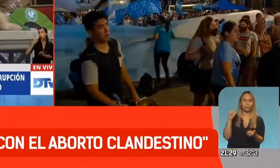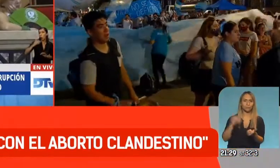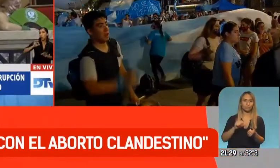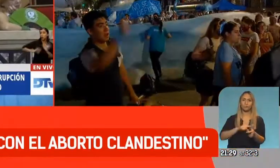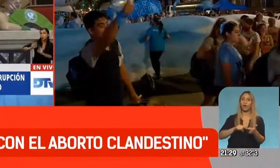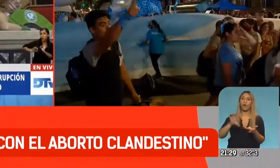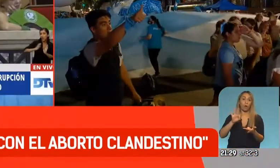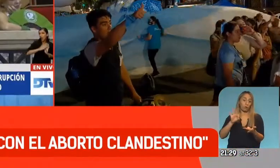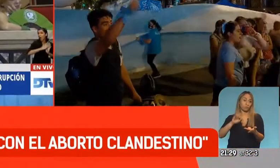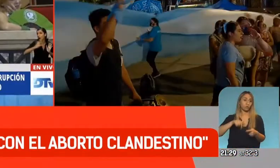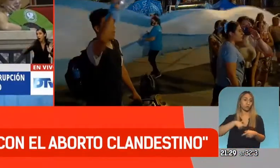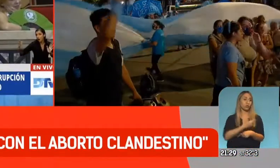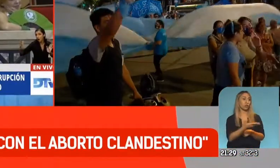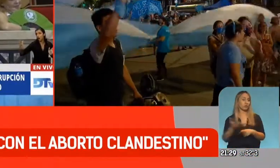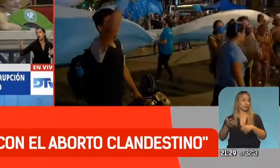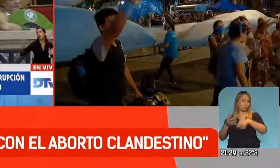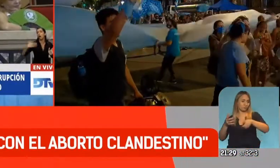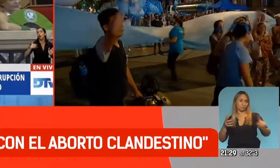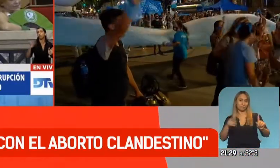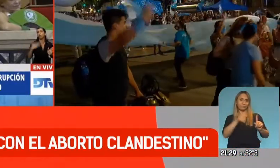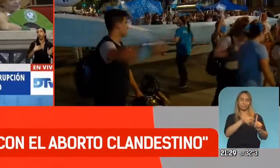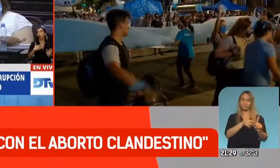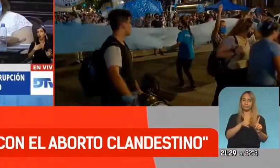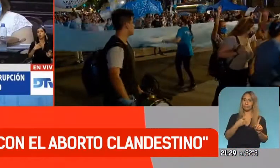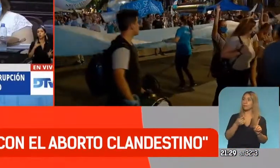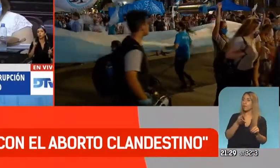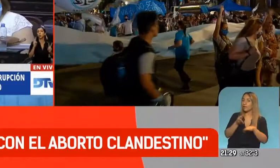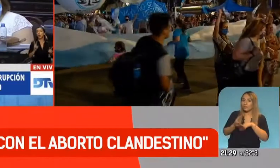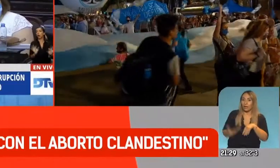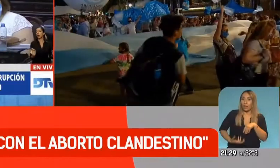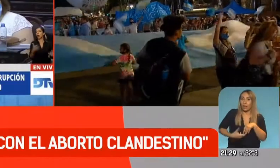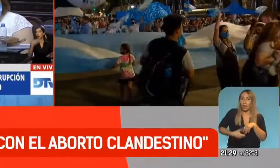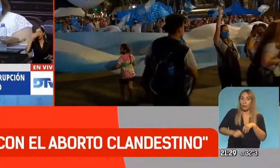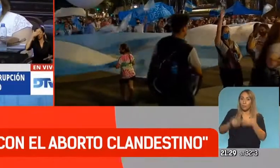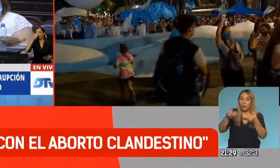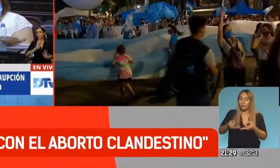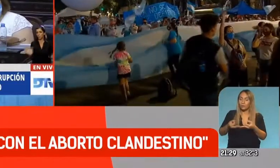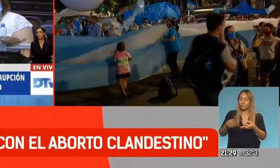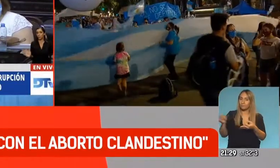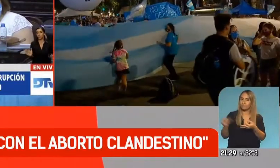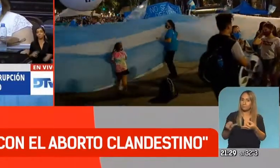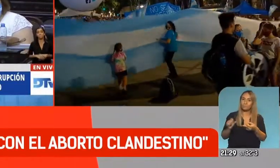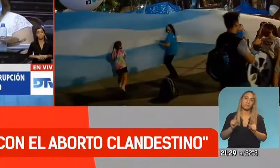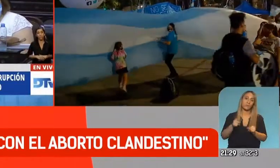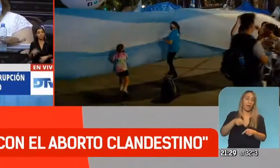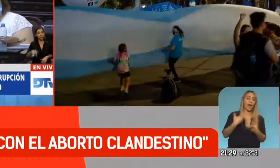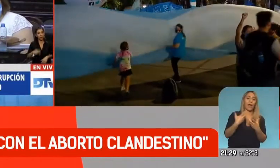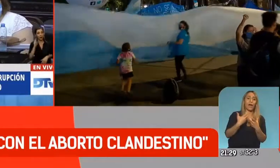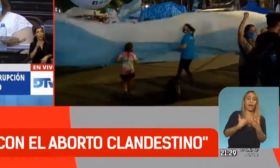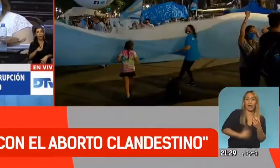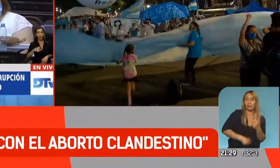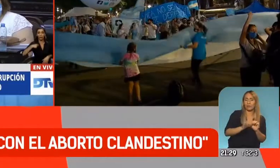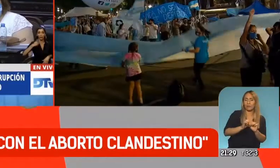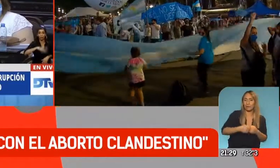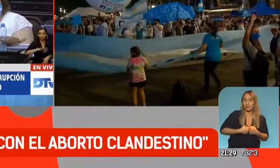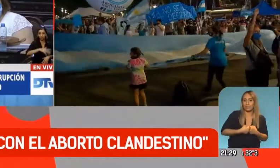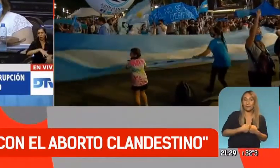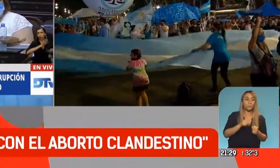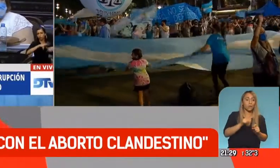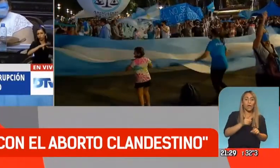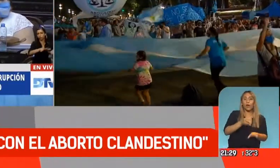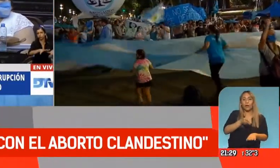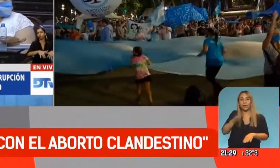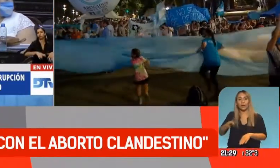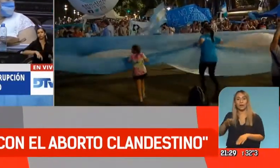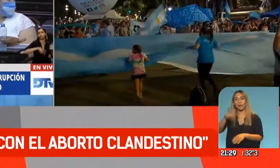de acceder a un aborto que fue que es actualmente clandestino pero que le permite llegar a una clínica